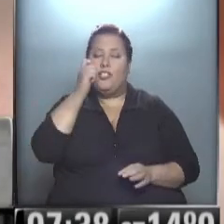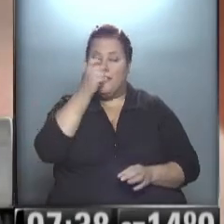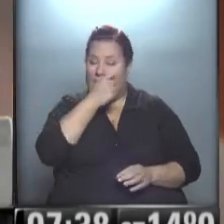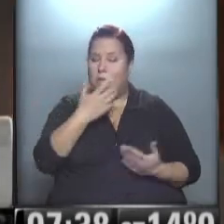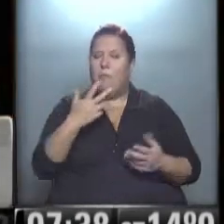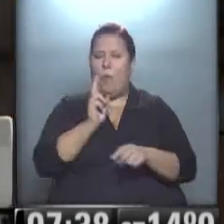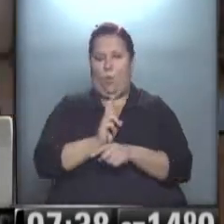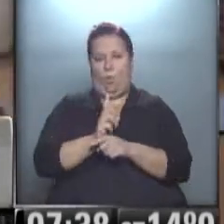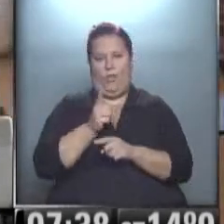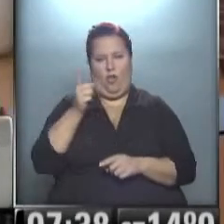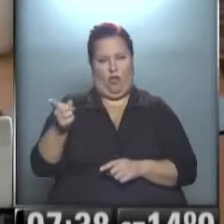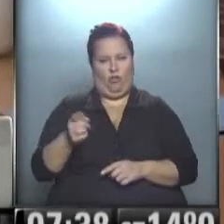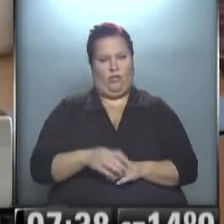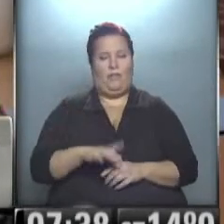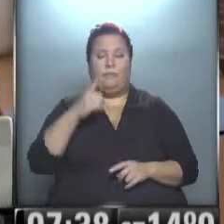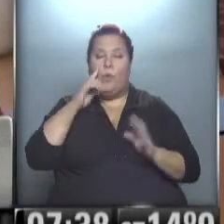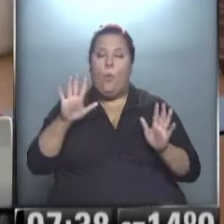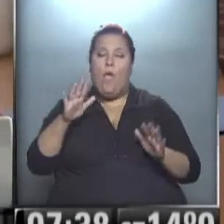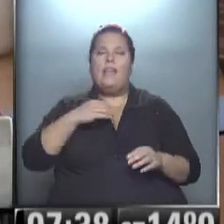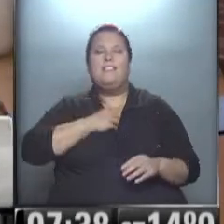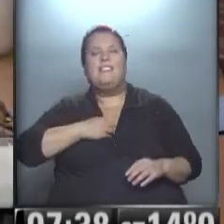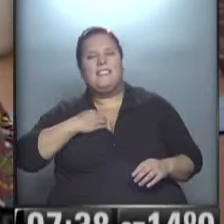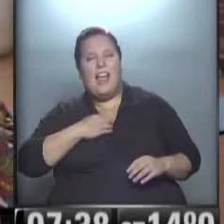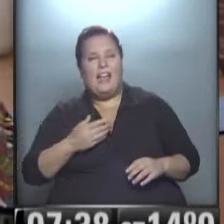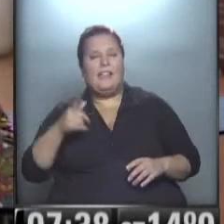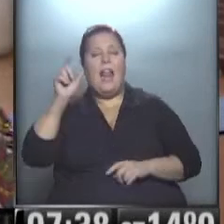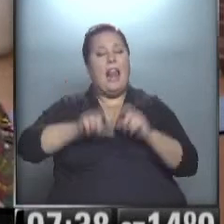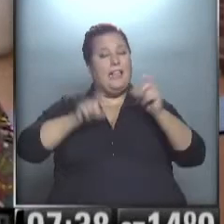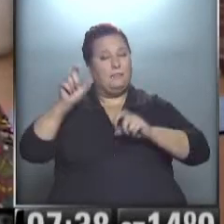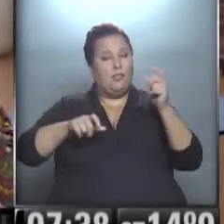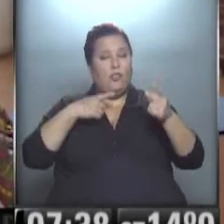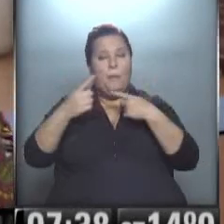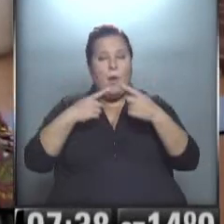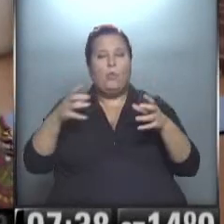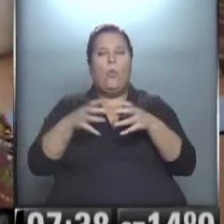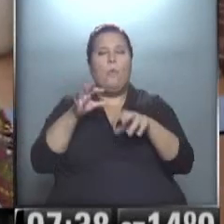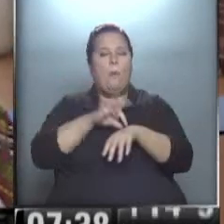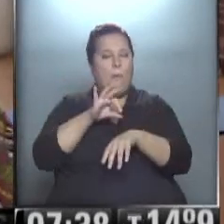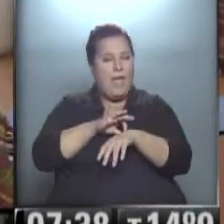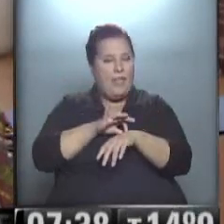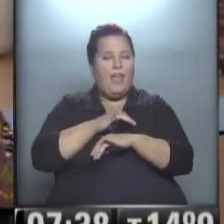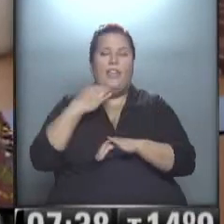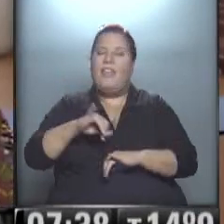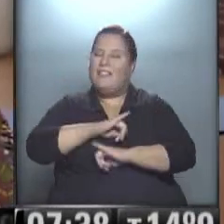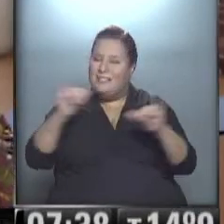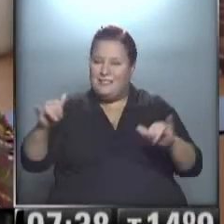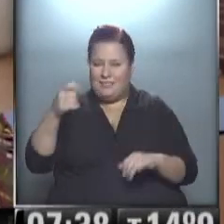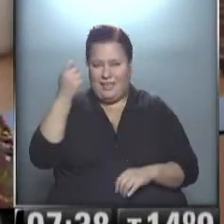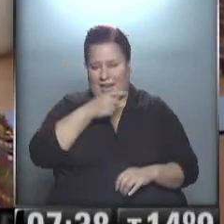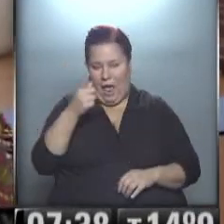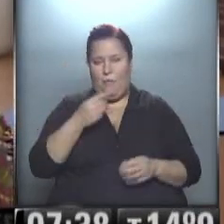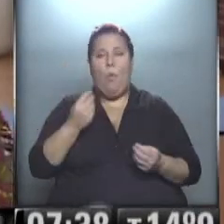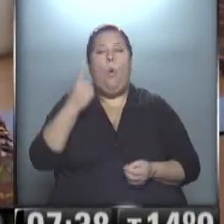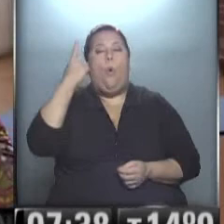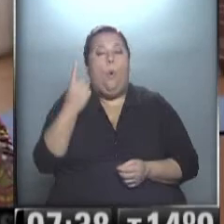prevenirse y muy alertas ante los síntomas la población consultar y el equipo de salud notificarlo inmediatamente porque